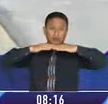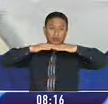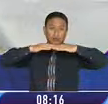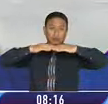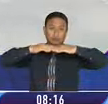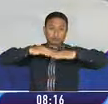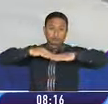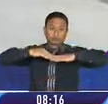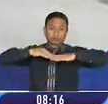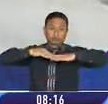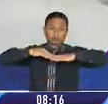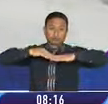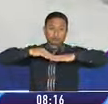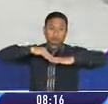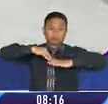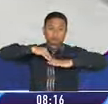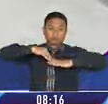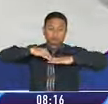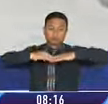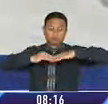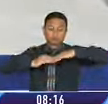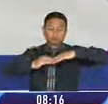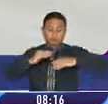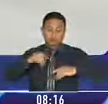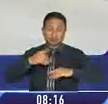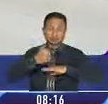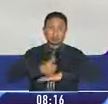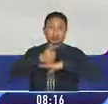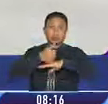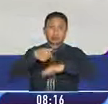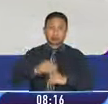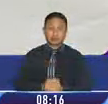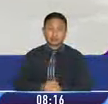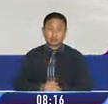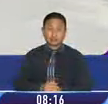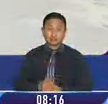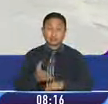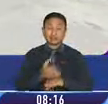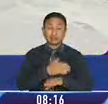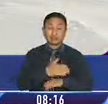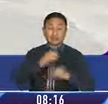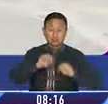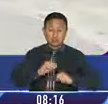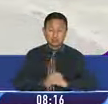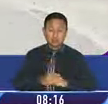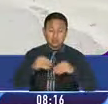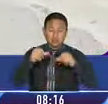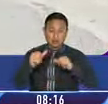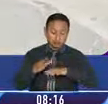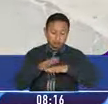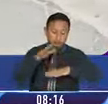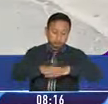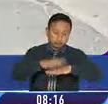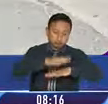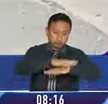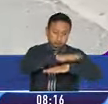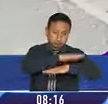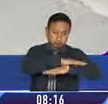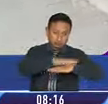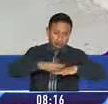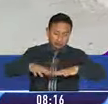sectores realmente los hubo, pero las autoridades lo que hemos visto es que han hecho un esfuerzo preliminar llenándolos con tierra y con piedra, pero